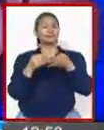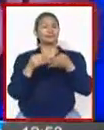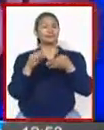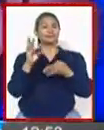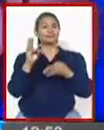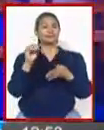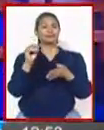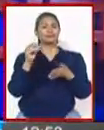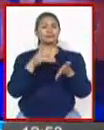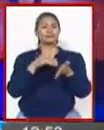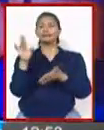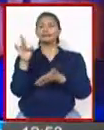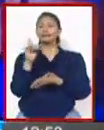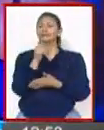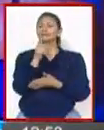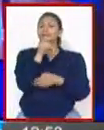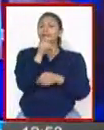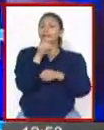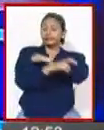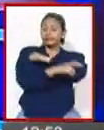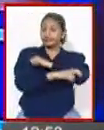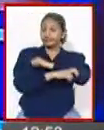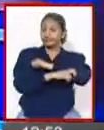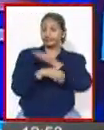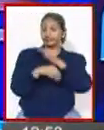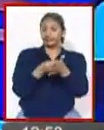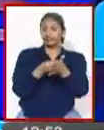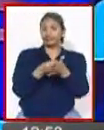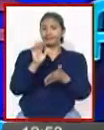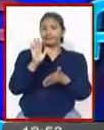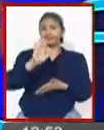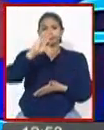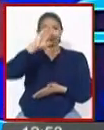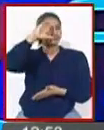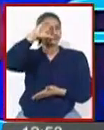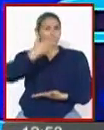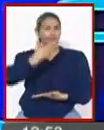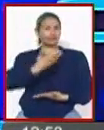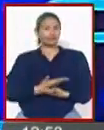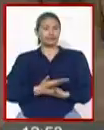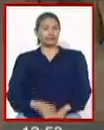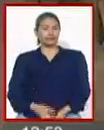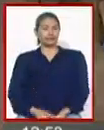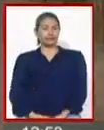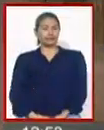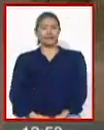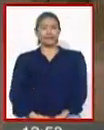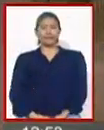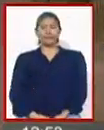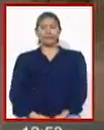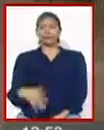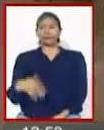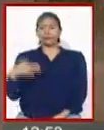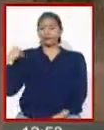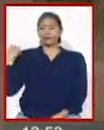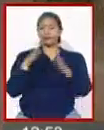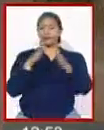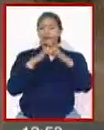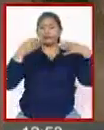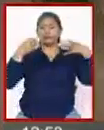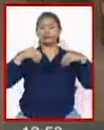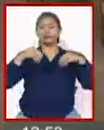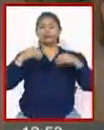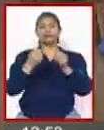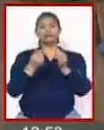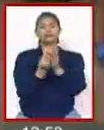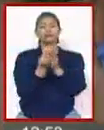70 mil bolivianos, pero la persona quien habría robado este dinero sería su propio hijo. Aprovechando que la dueña de casa estaba en el mercado